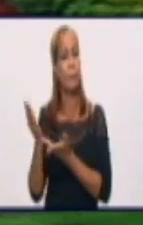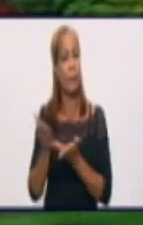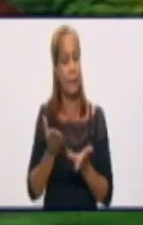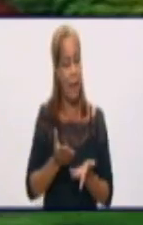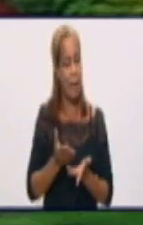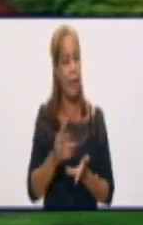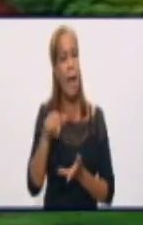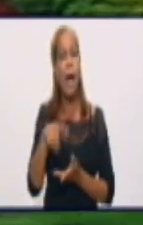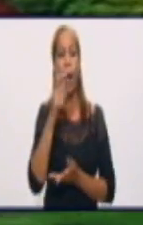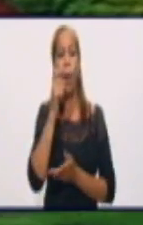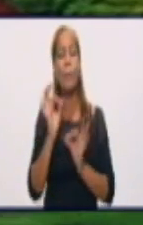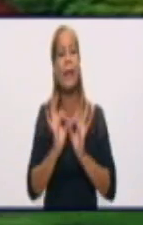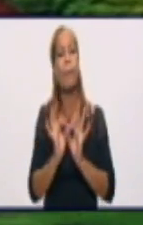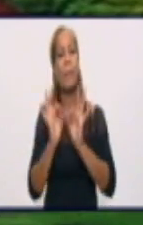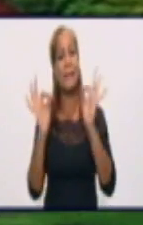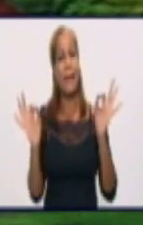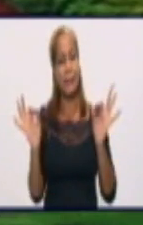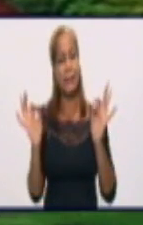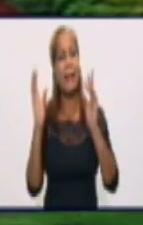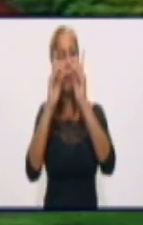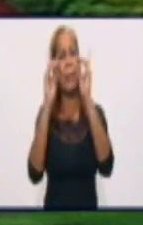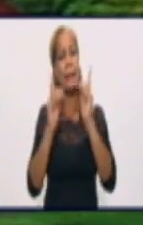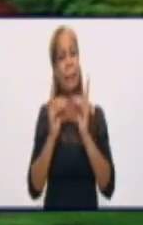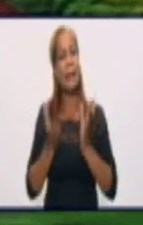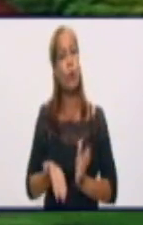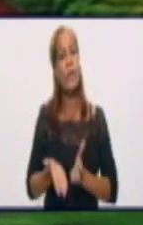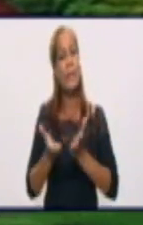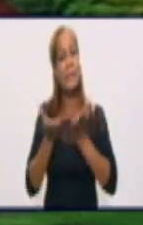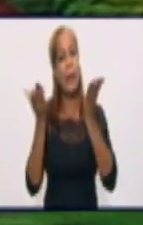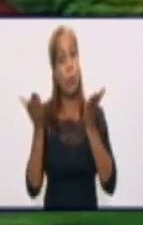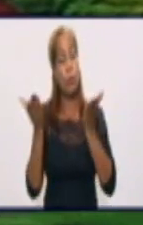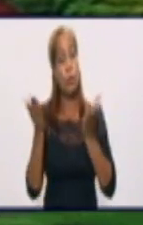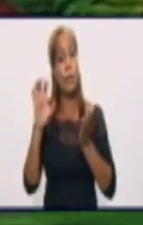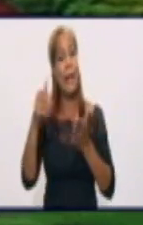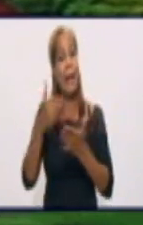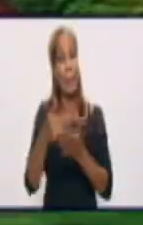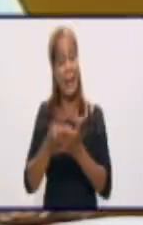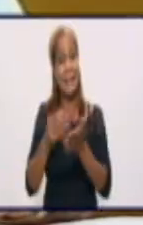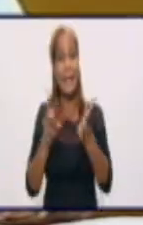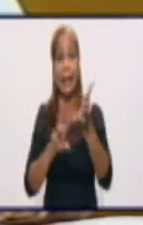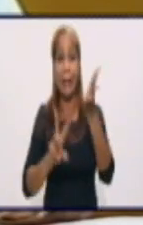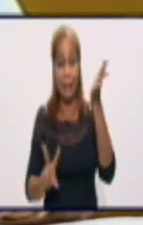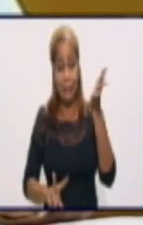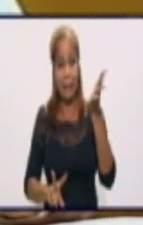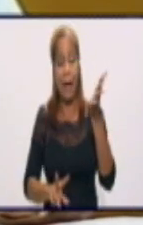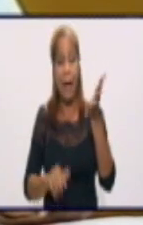está el departamento de desarrollo de la unión eléctrica en granma ingeniero buenas tardes